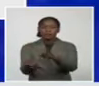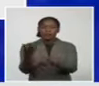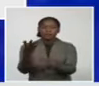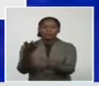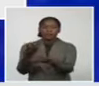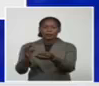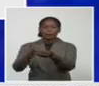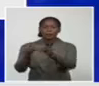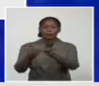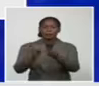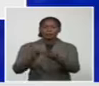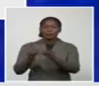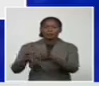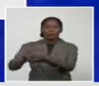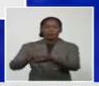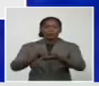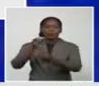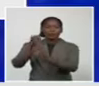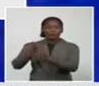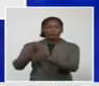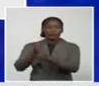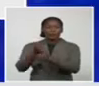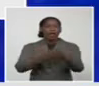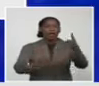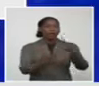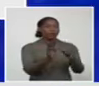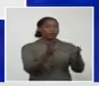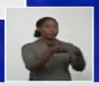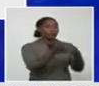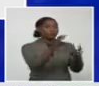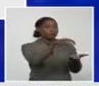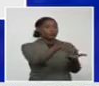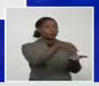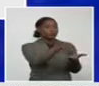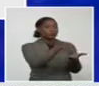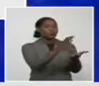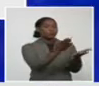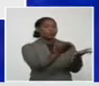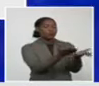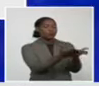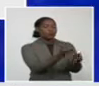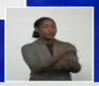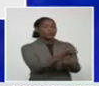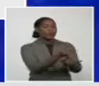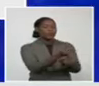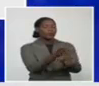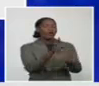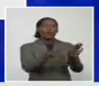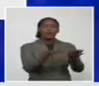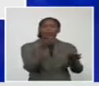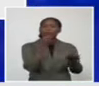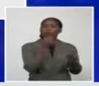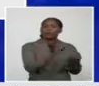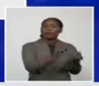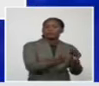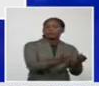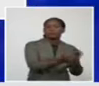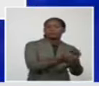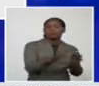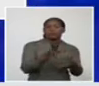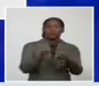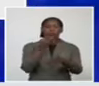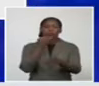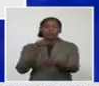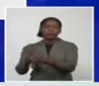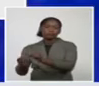un centro determinado, que a veces son de más fácil control cuando usted logra